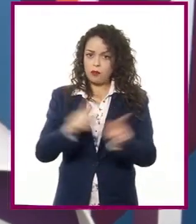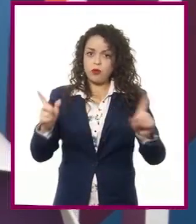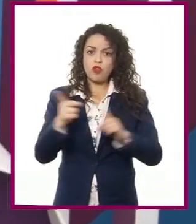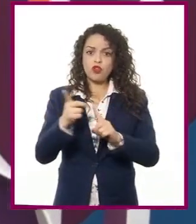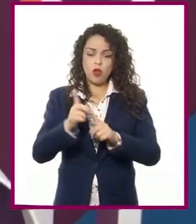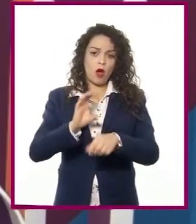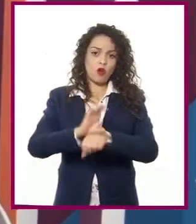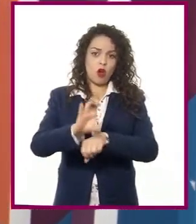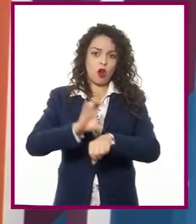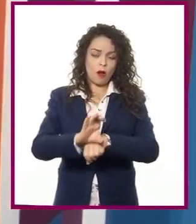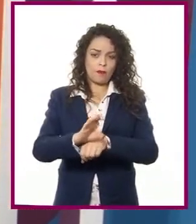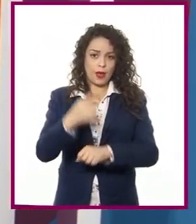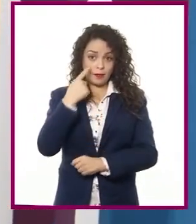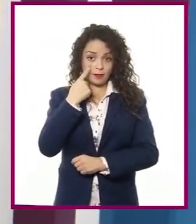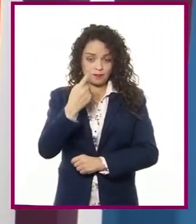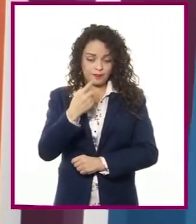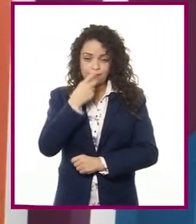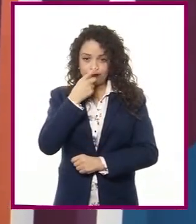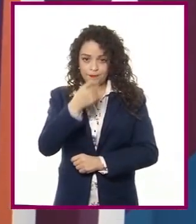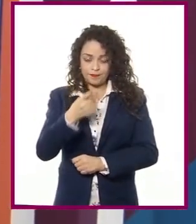así: